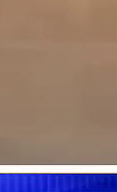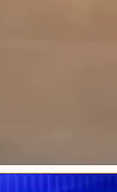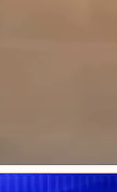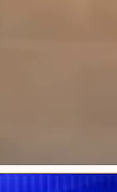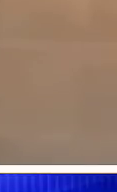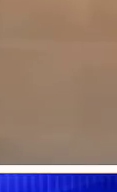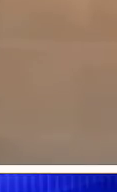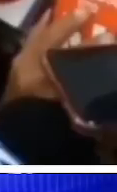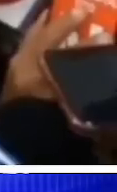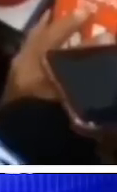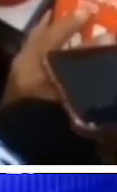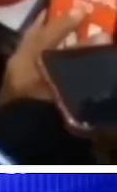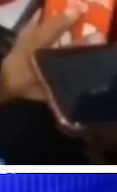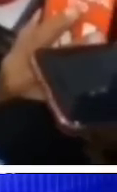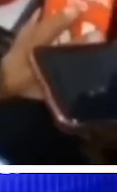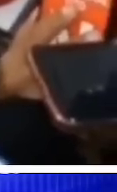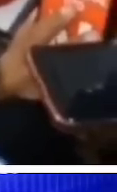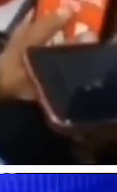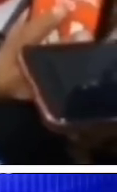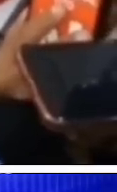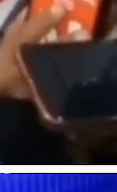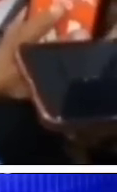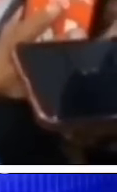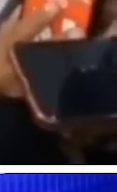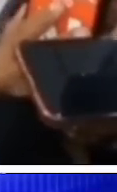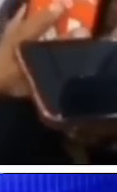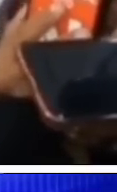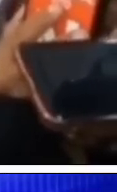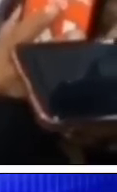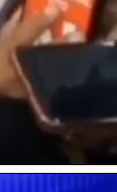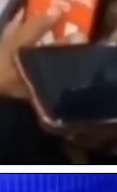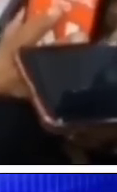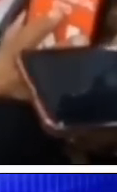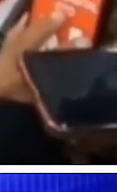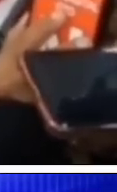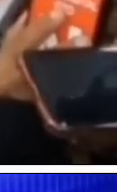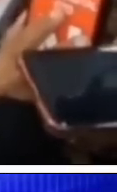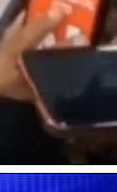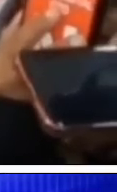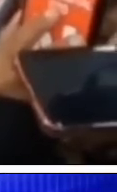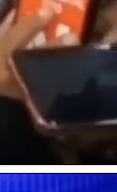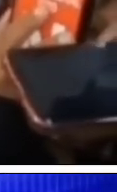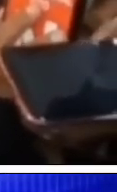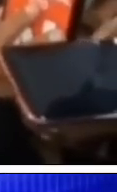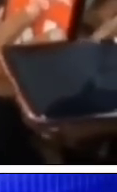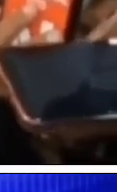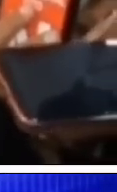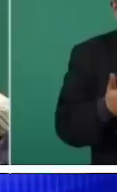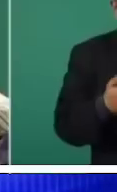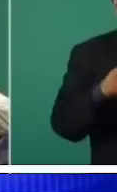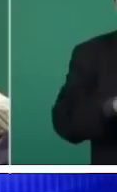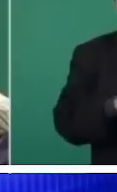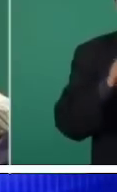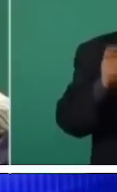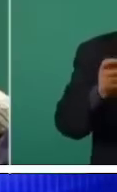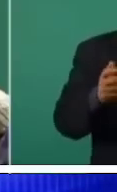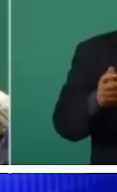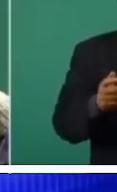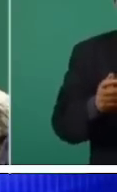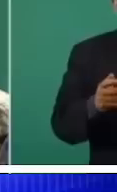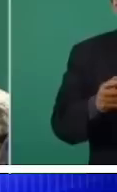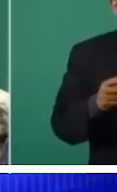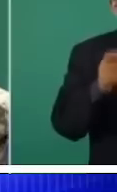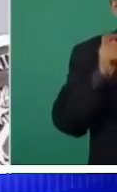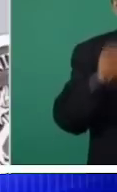que iban en este helicóptero los cuales respondieron también hacia los motores para tratar de detener esta embarcación